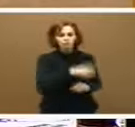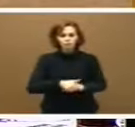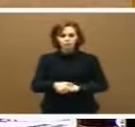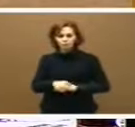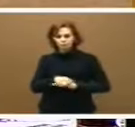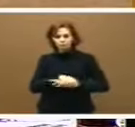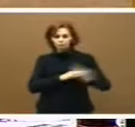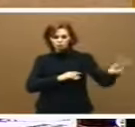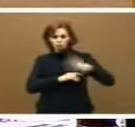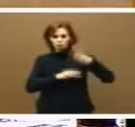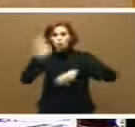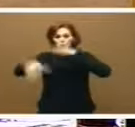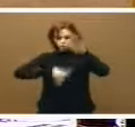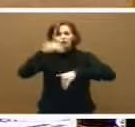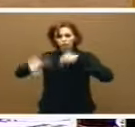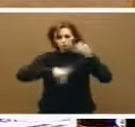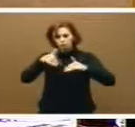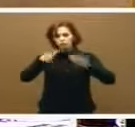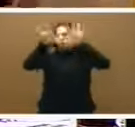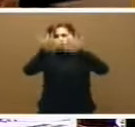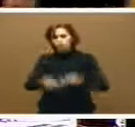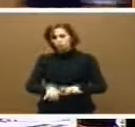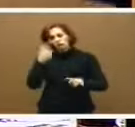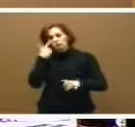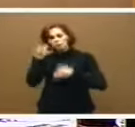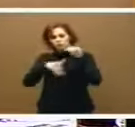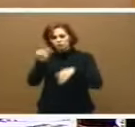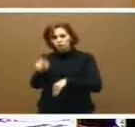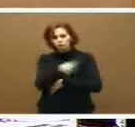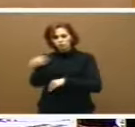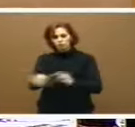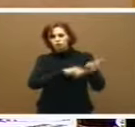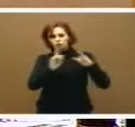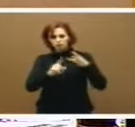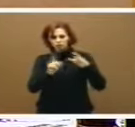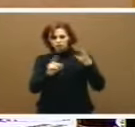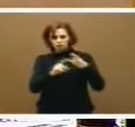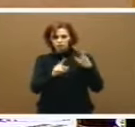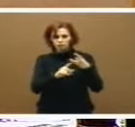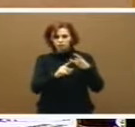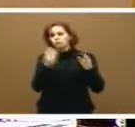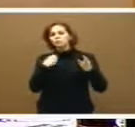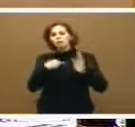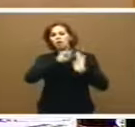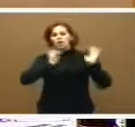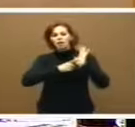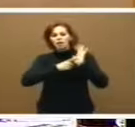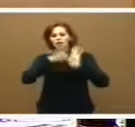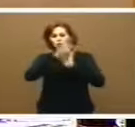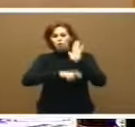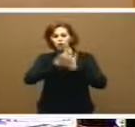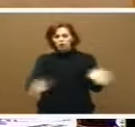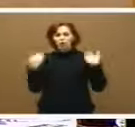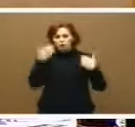Segundo, votación del conjunto del texto. Tercero, aprobación por el pleno del texto de la Ley de Regulación del Estatuto de los